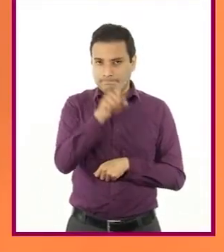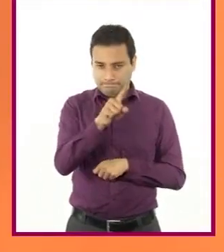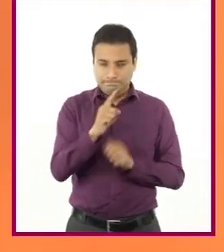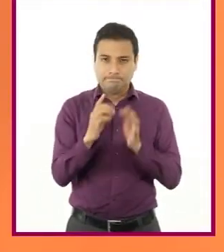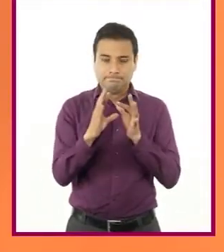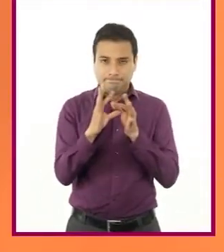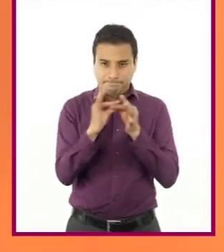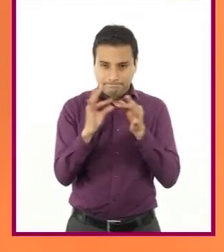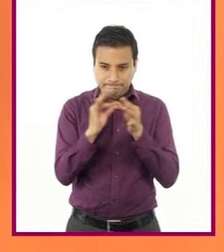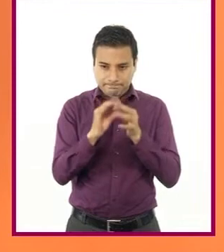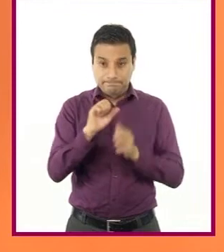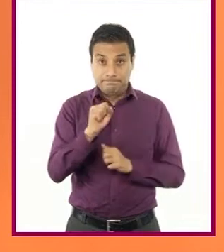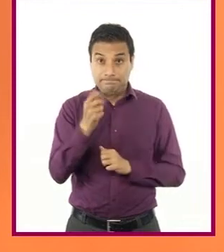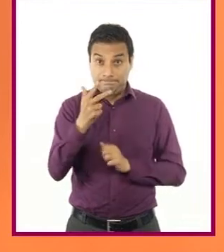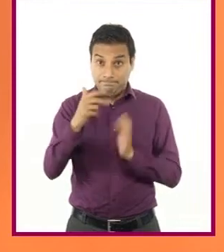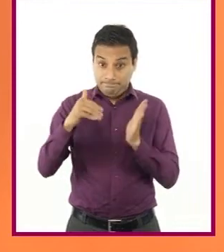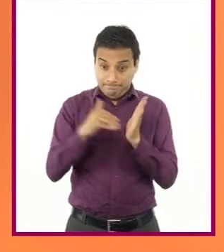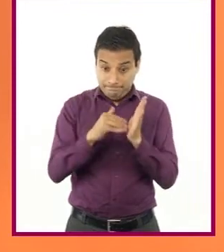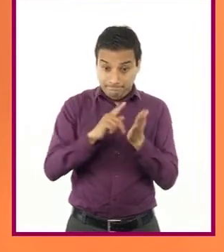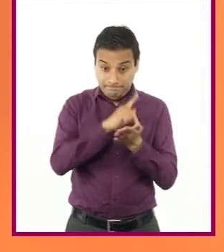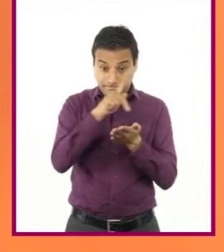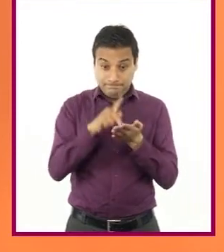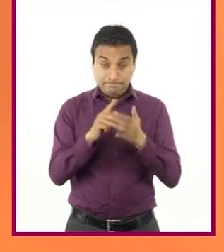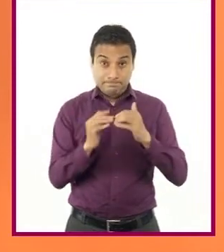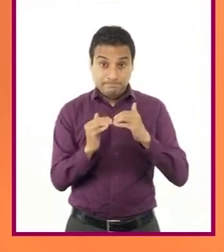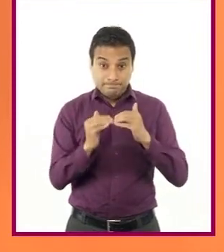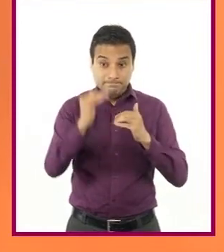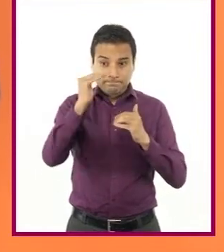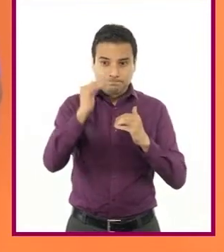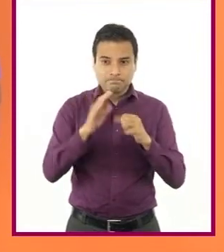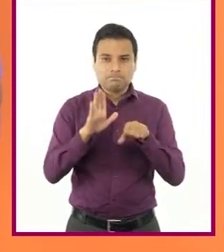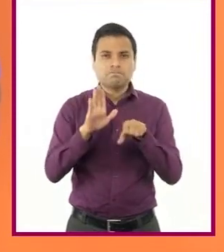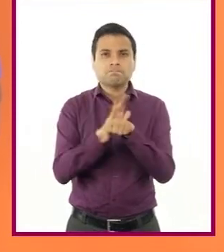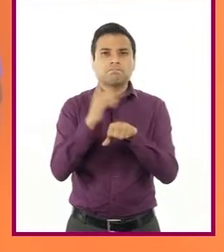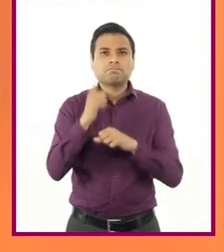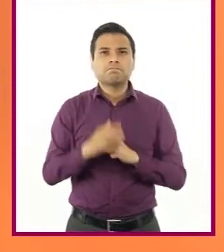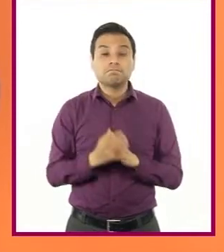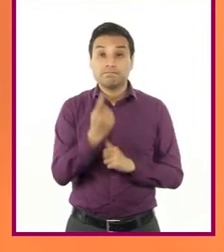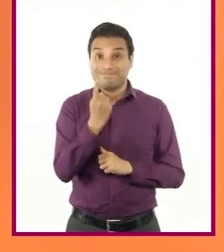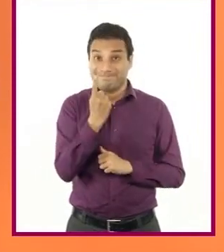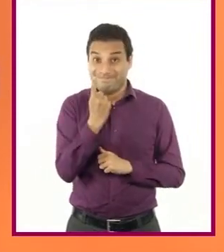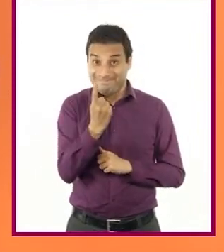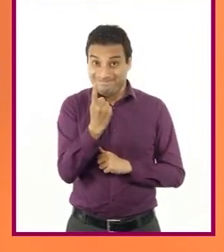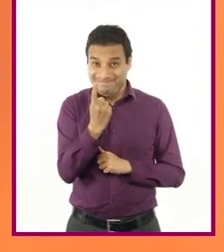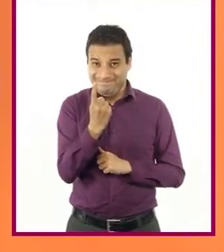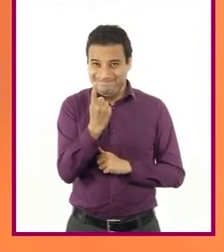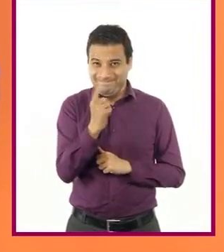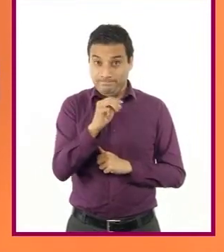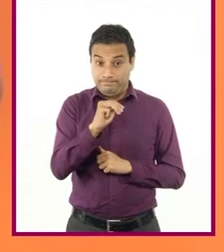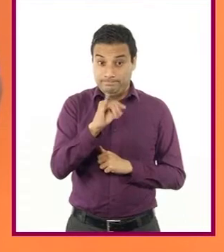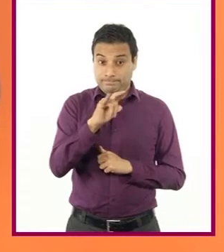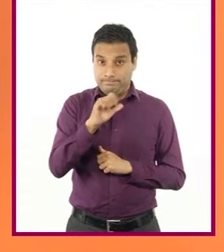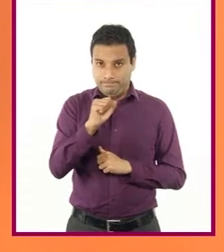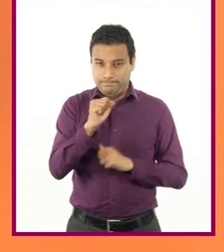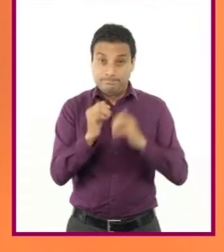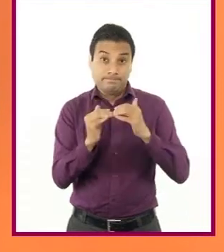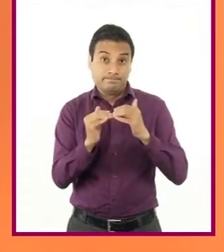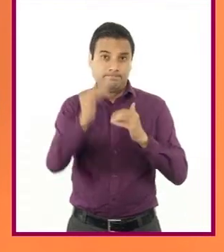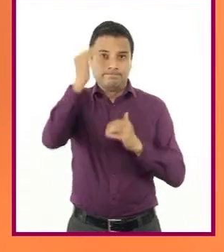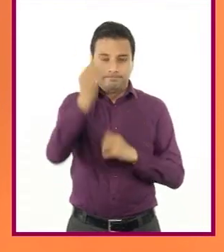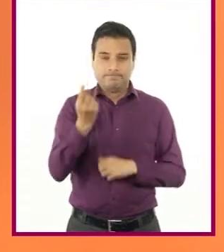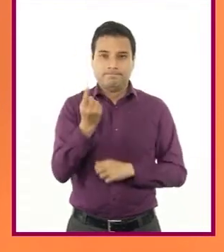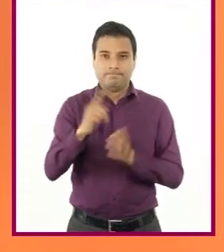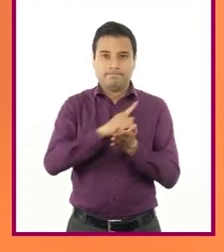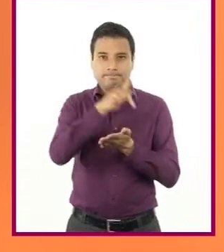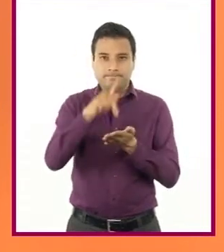mayor a 68,000 kilómetros y esto se debe que una milla es mayor que un kilómetro. No olviden